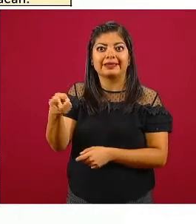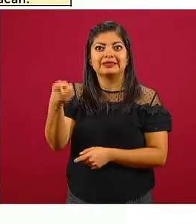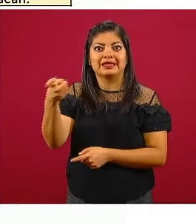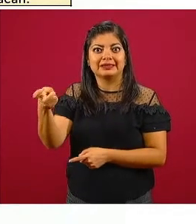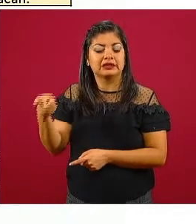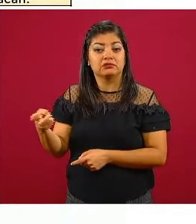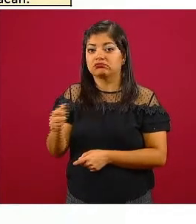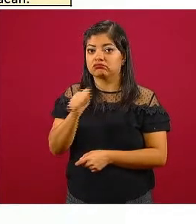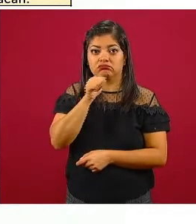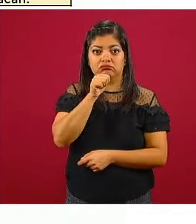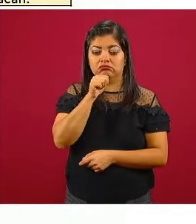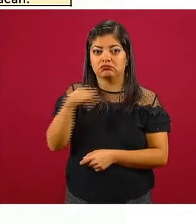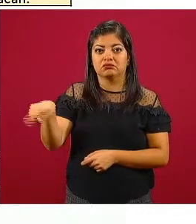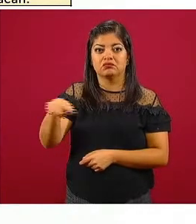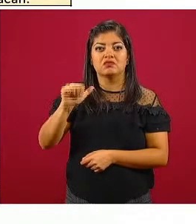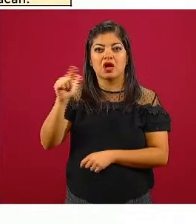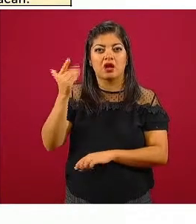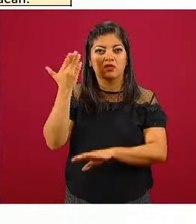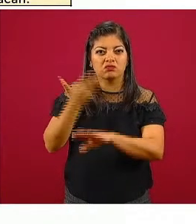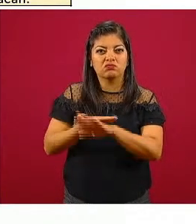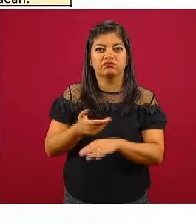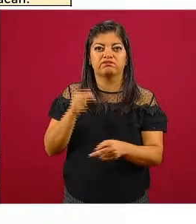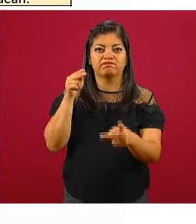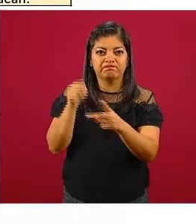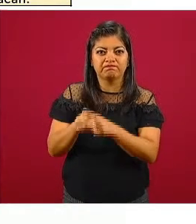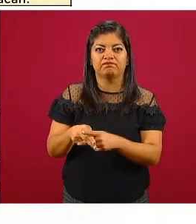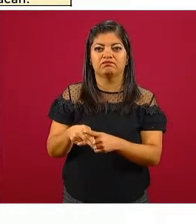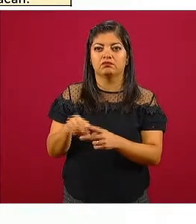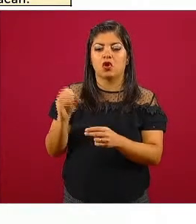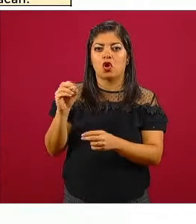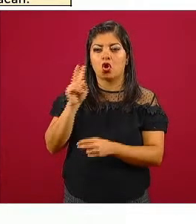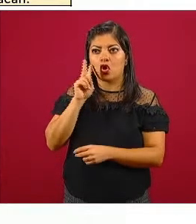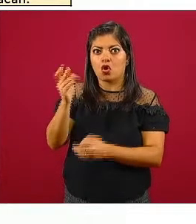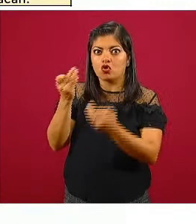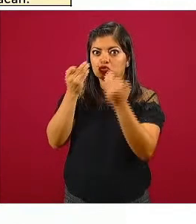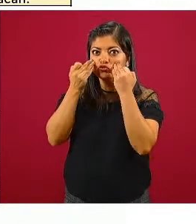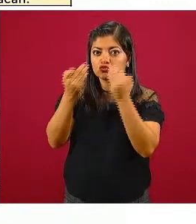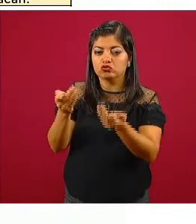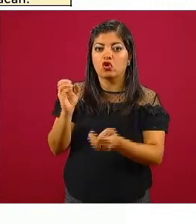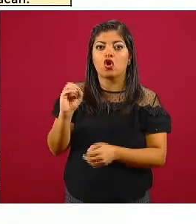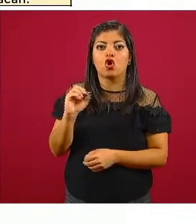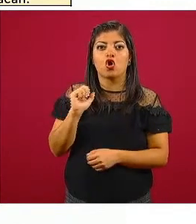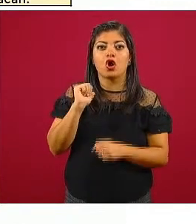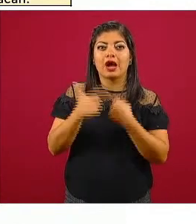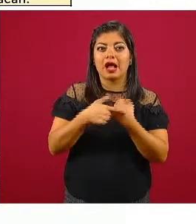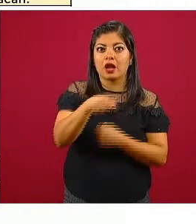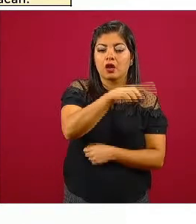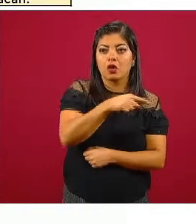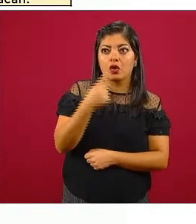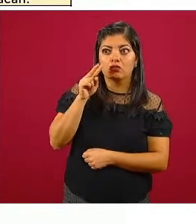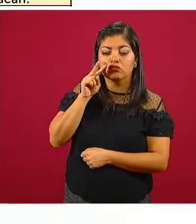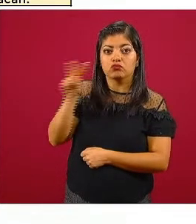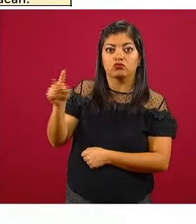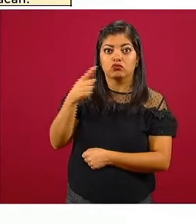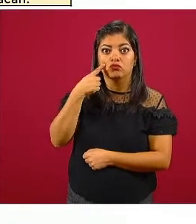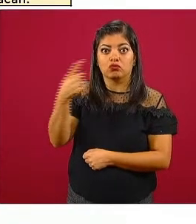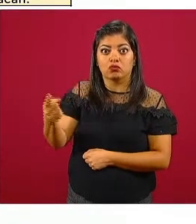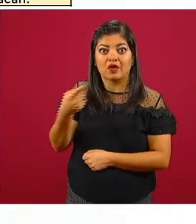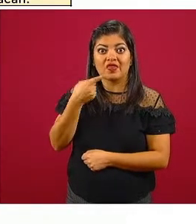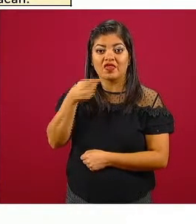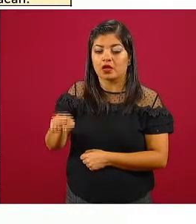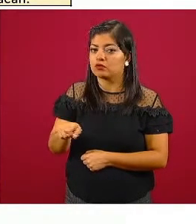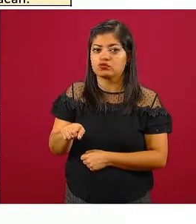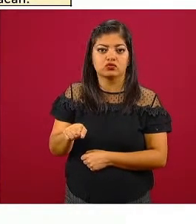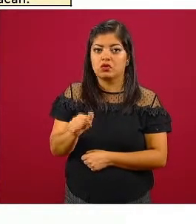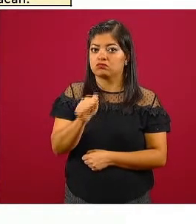una agresión, una presencia o alguna denuncia de la sociedad en cuanto a que han visto